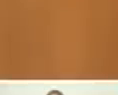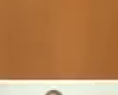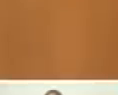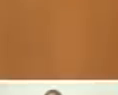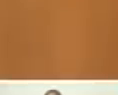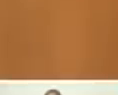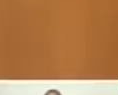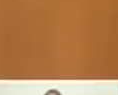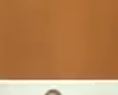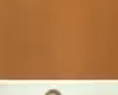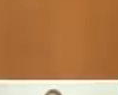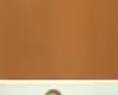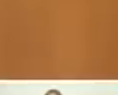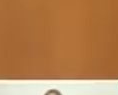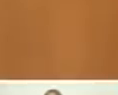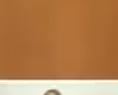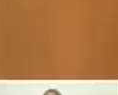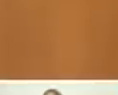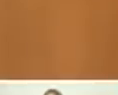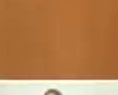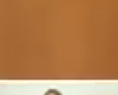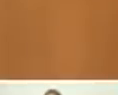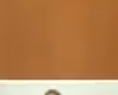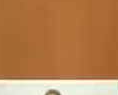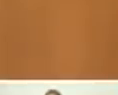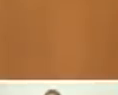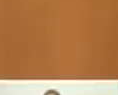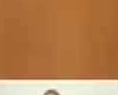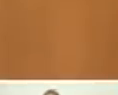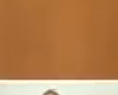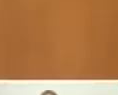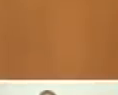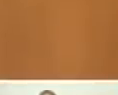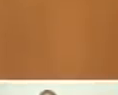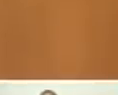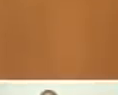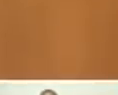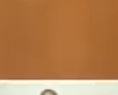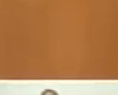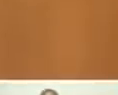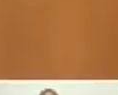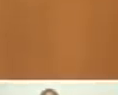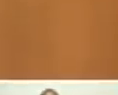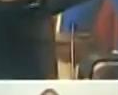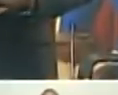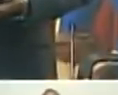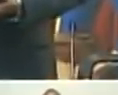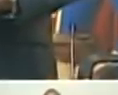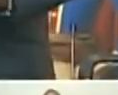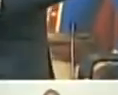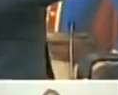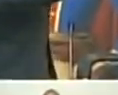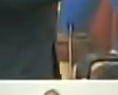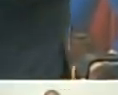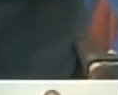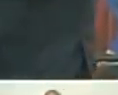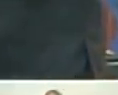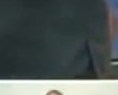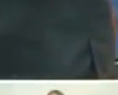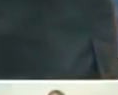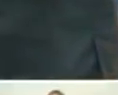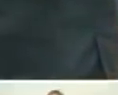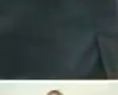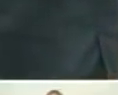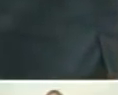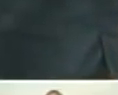venezolanos y a las venezolanas, le pertenece a toda la gente que lucha por la revolución humana. Vamos entonces a